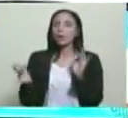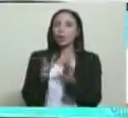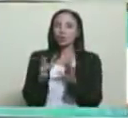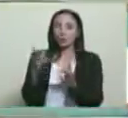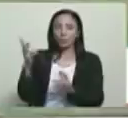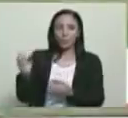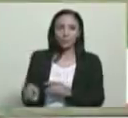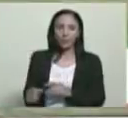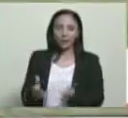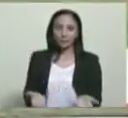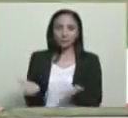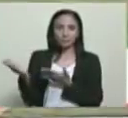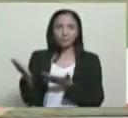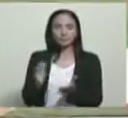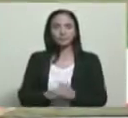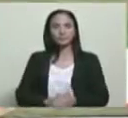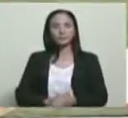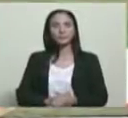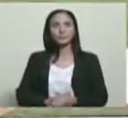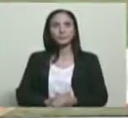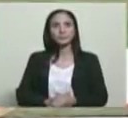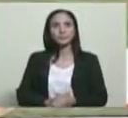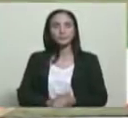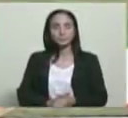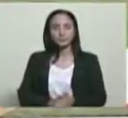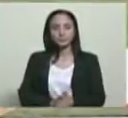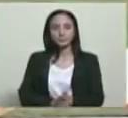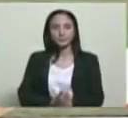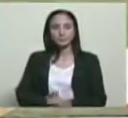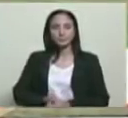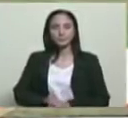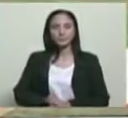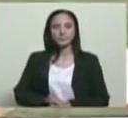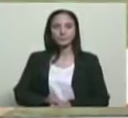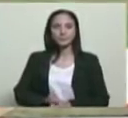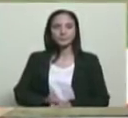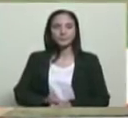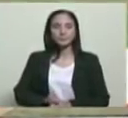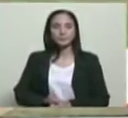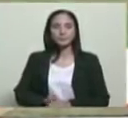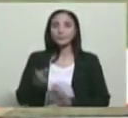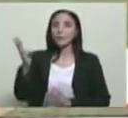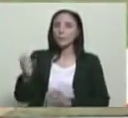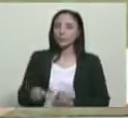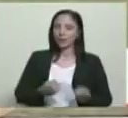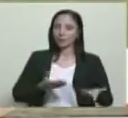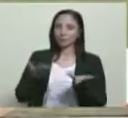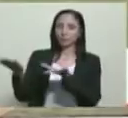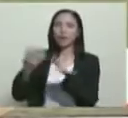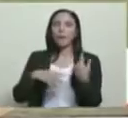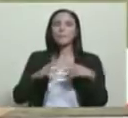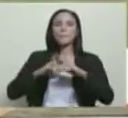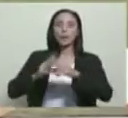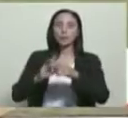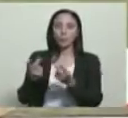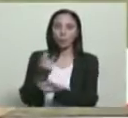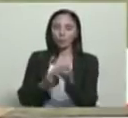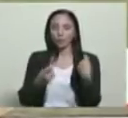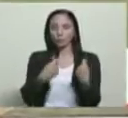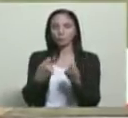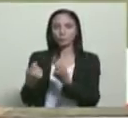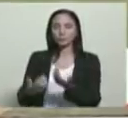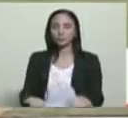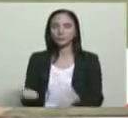Petare. ¿Estamos listos para el pase? Adelante, Vanessa. En Petare, para la entrega de locales productivos y